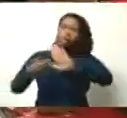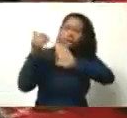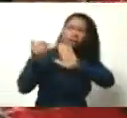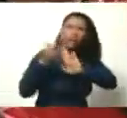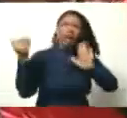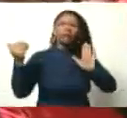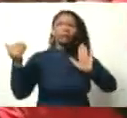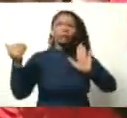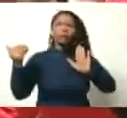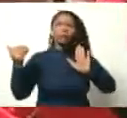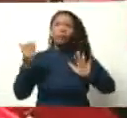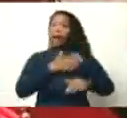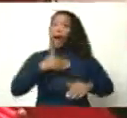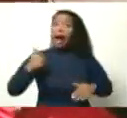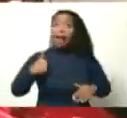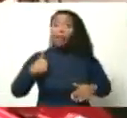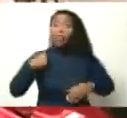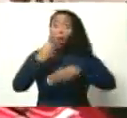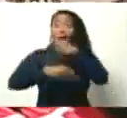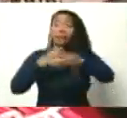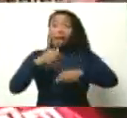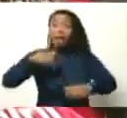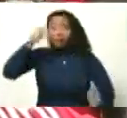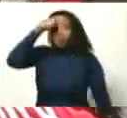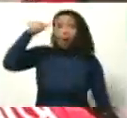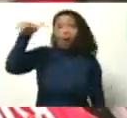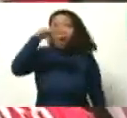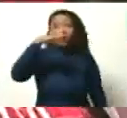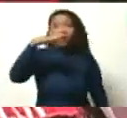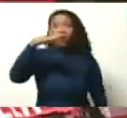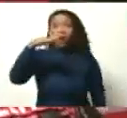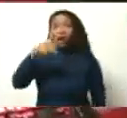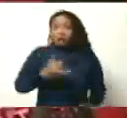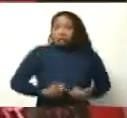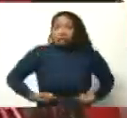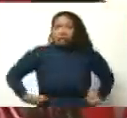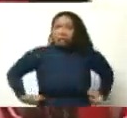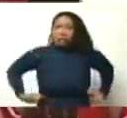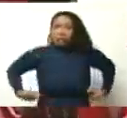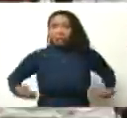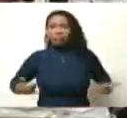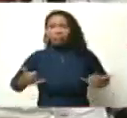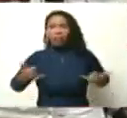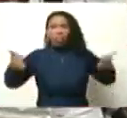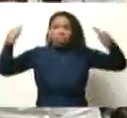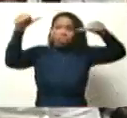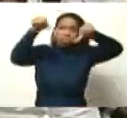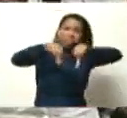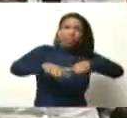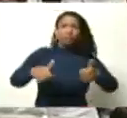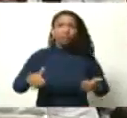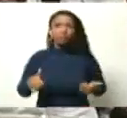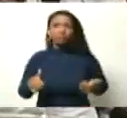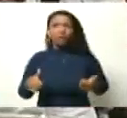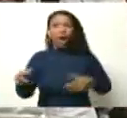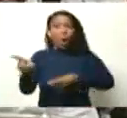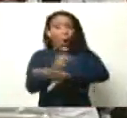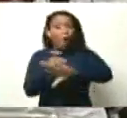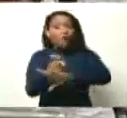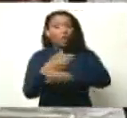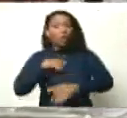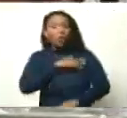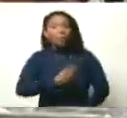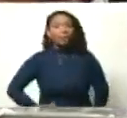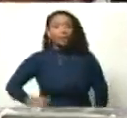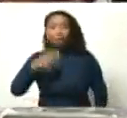sanciones, queriendo someter a este pueblo al hambre, a la ignominia, el gobierno de nuestro